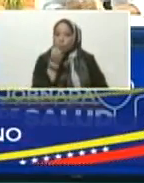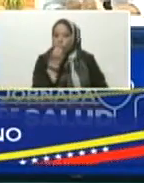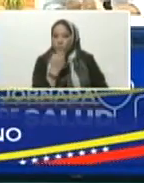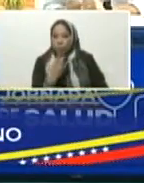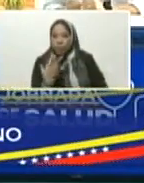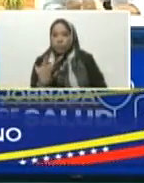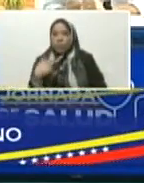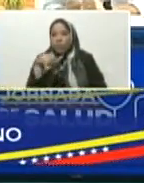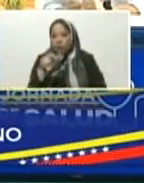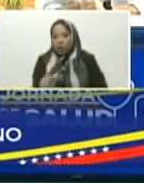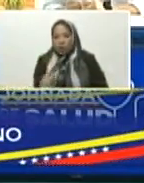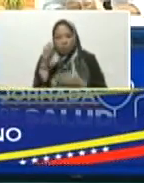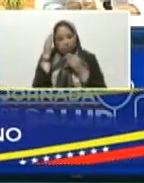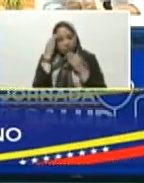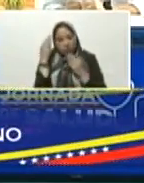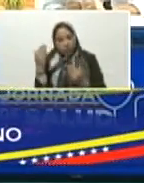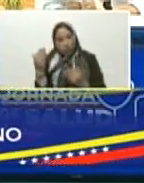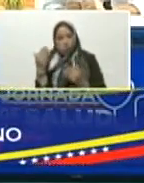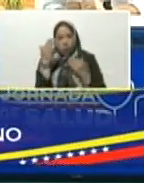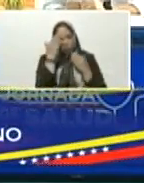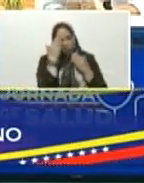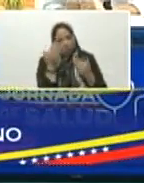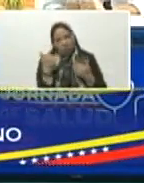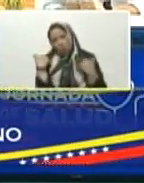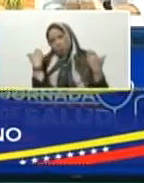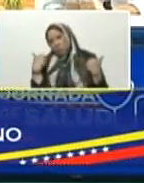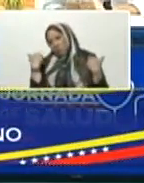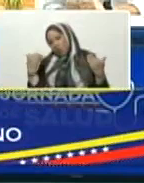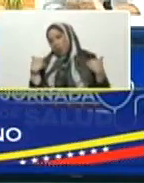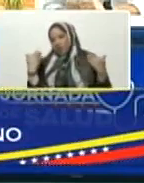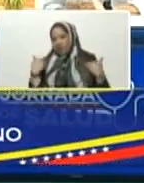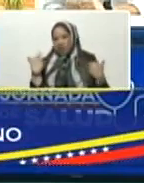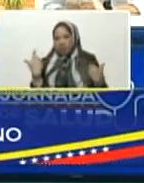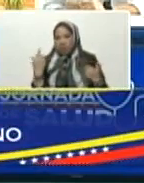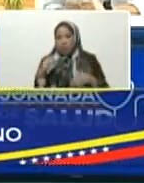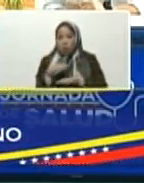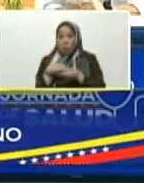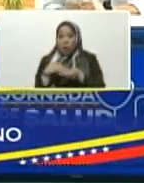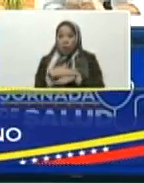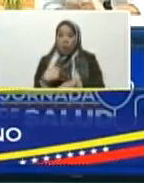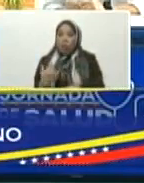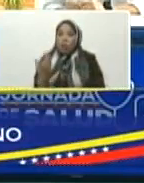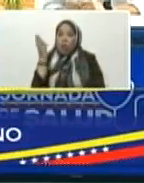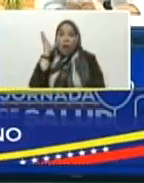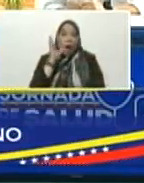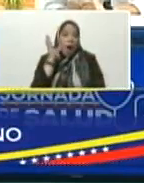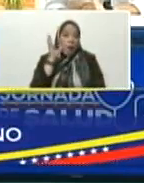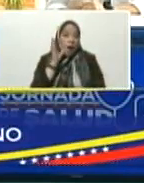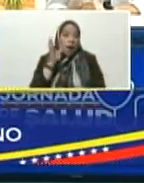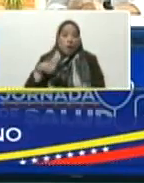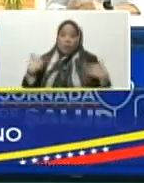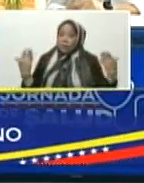mi saludo. De verdad me siento contento, la cava, de estar